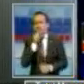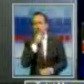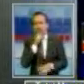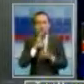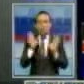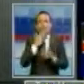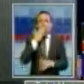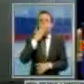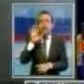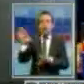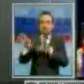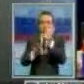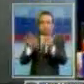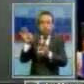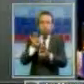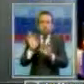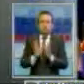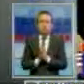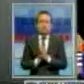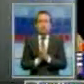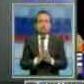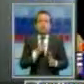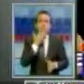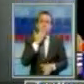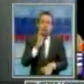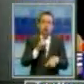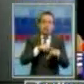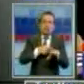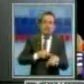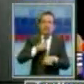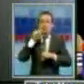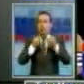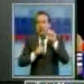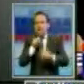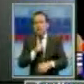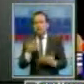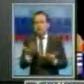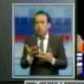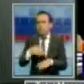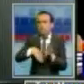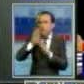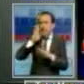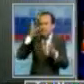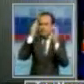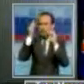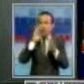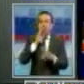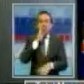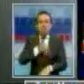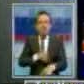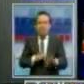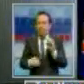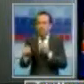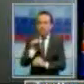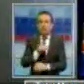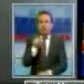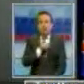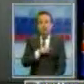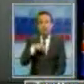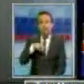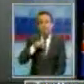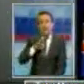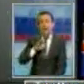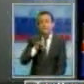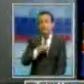Las mejores y los mejores. Porque mejor puede ser el mejor técnicamente, bueno, mejor políticamente, yo creo que, el mejor con más experiencia. Tiene que haber una combinación. Pablo hablaba de una